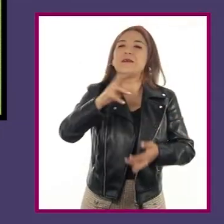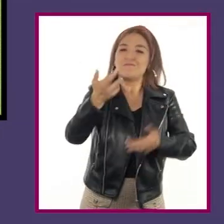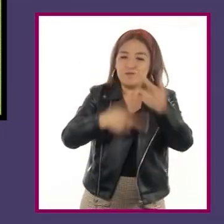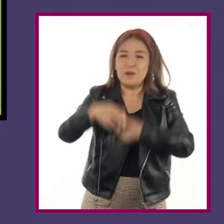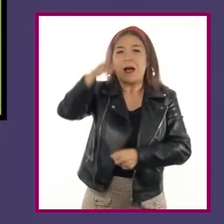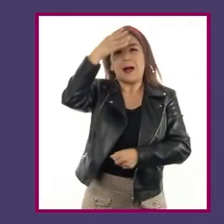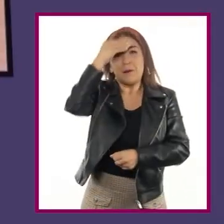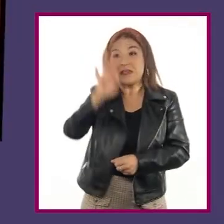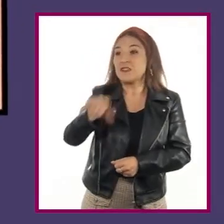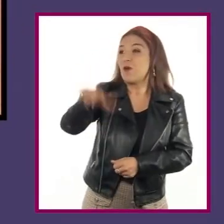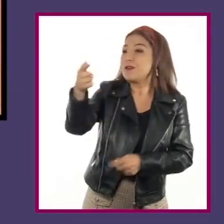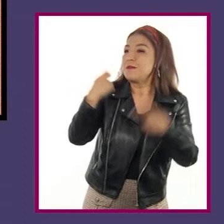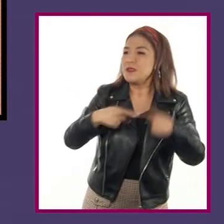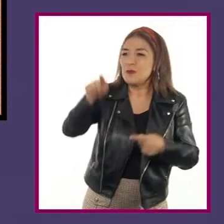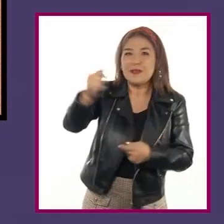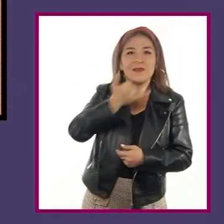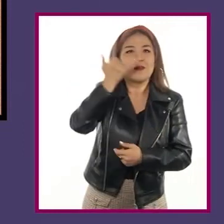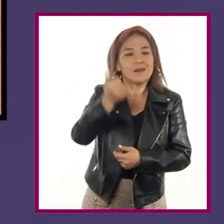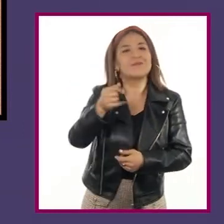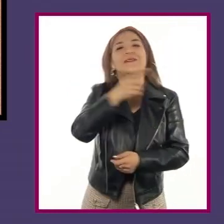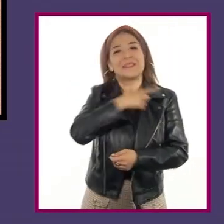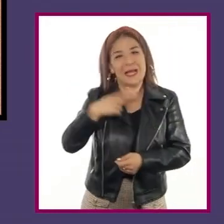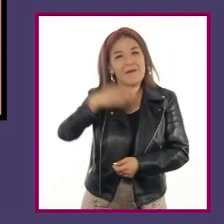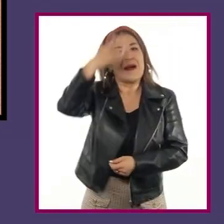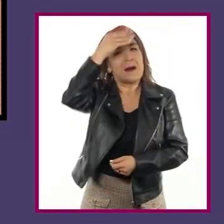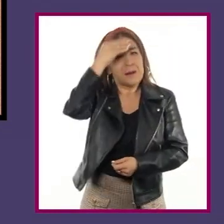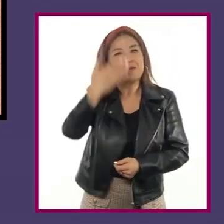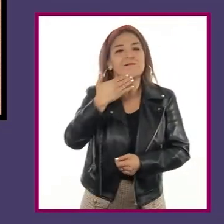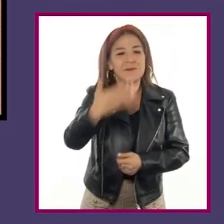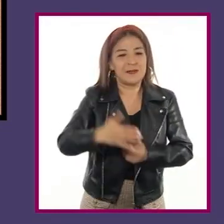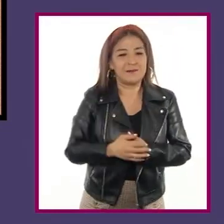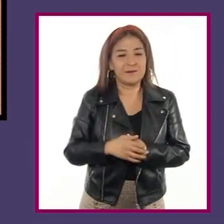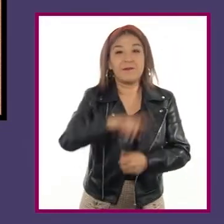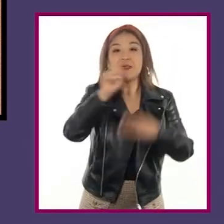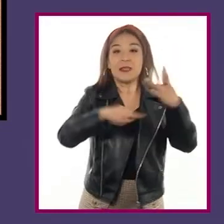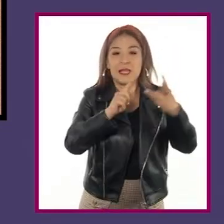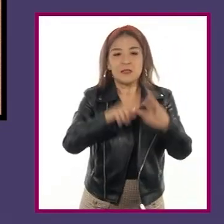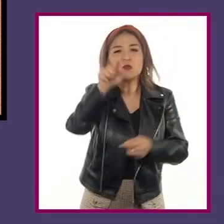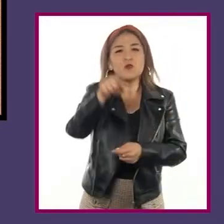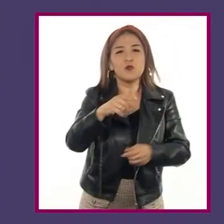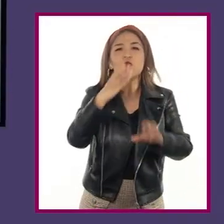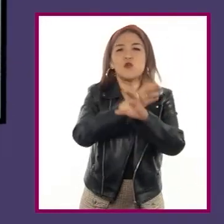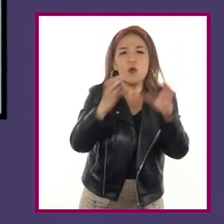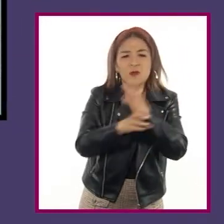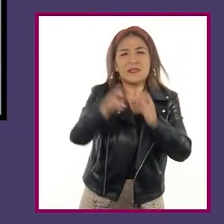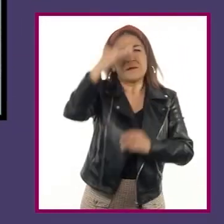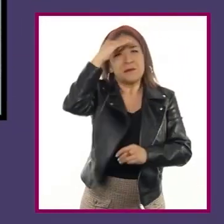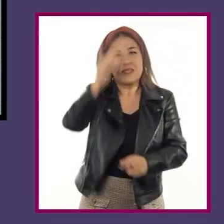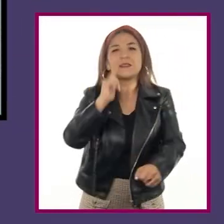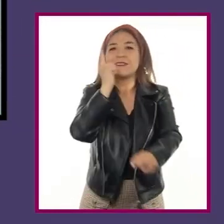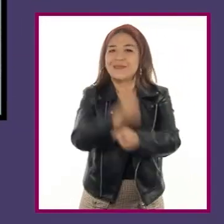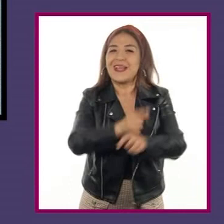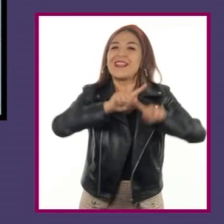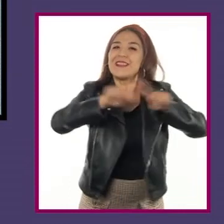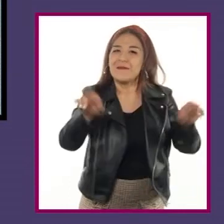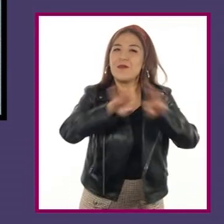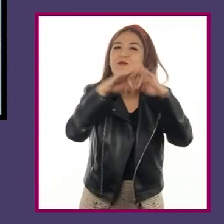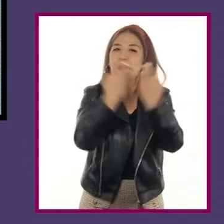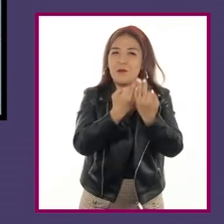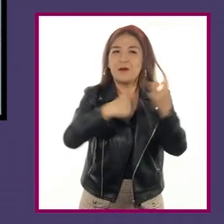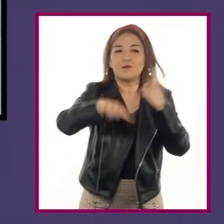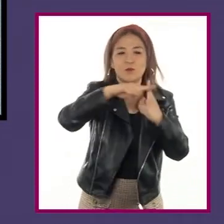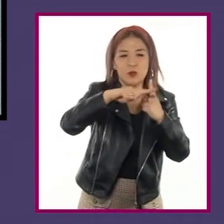personas. Número 3. Descubrir otras formas de ser y pensar. Número 4, formar mis